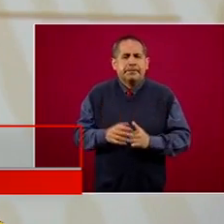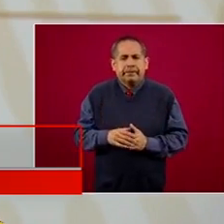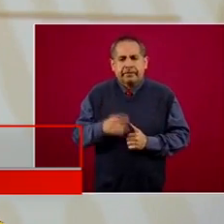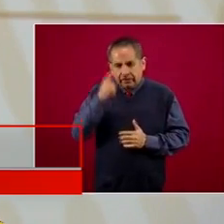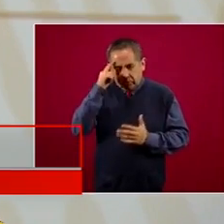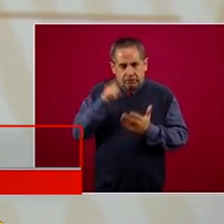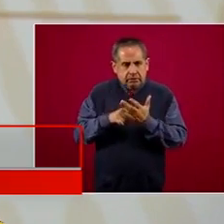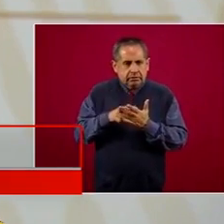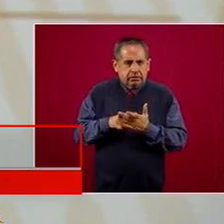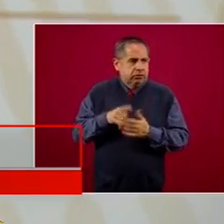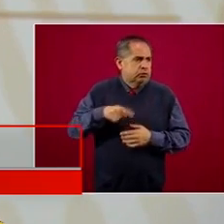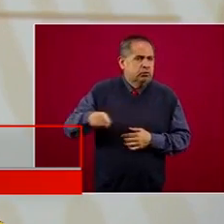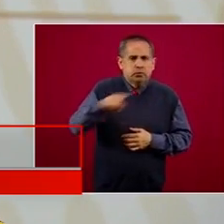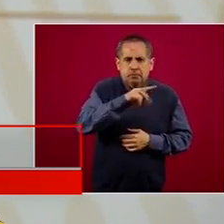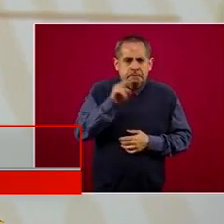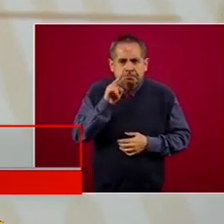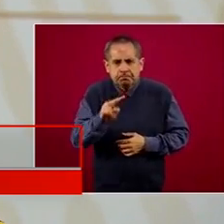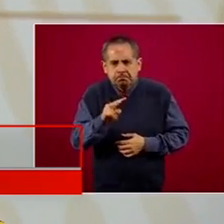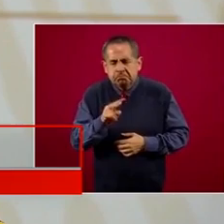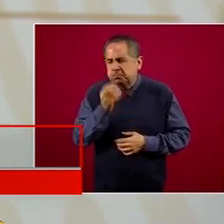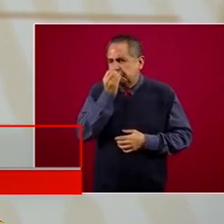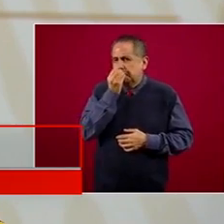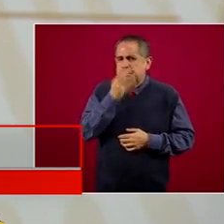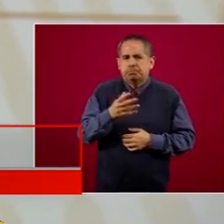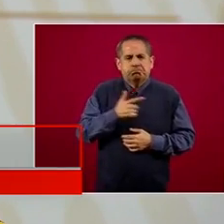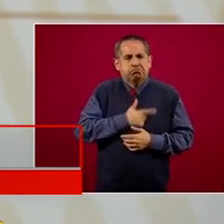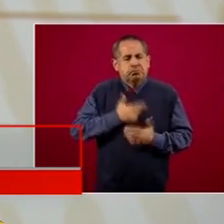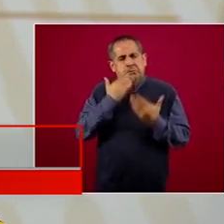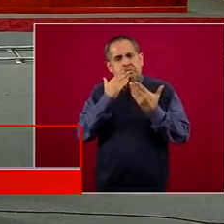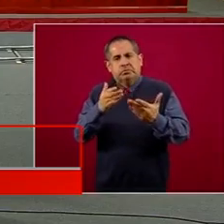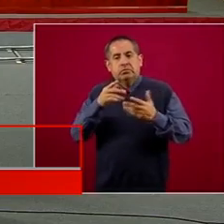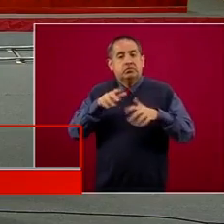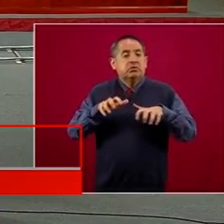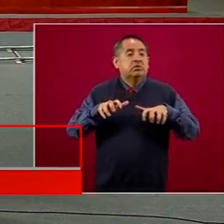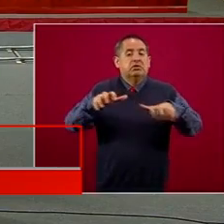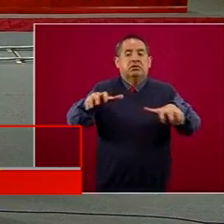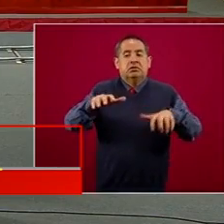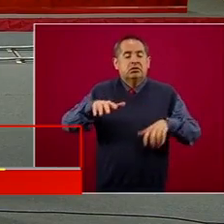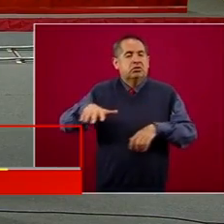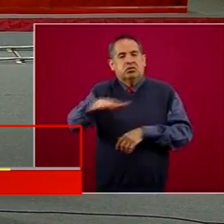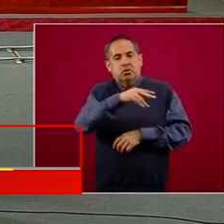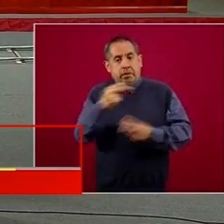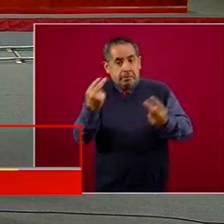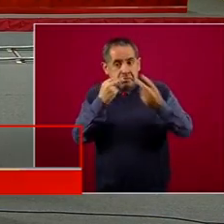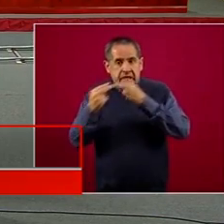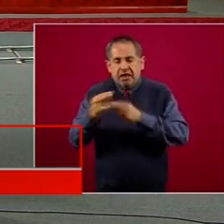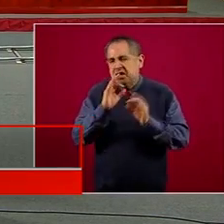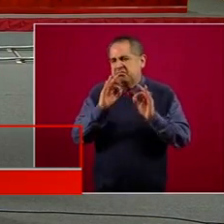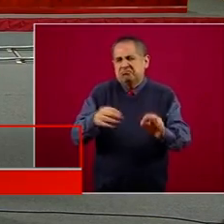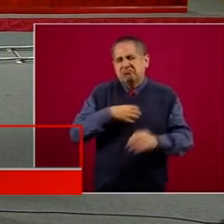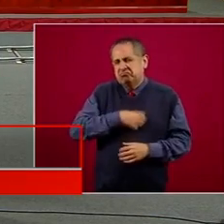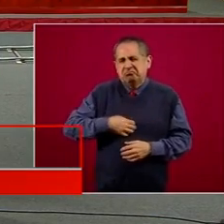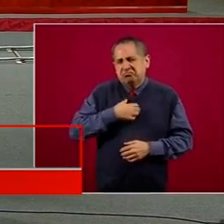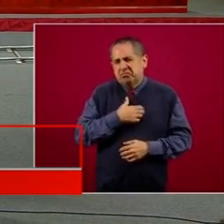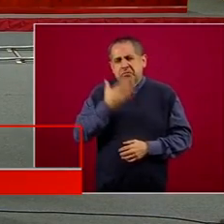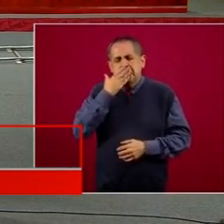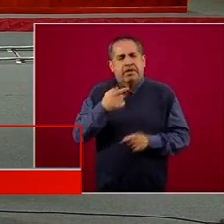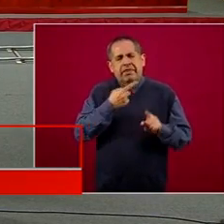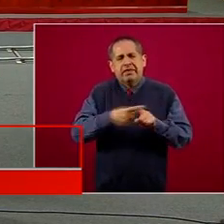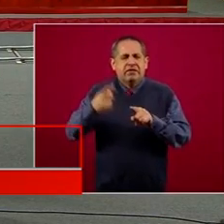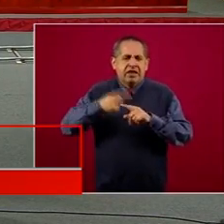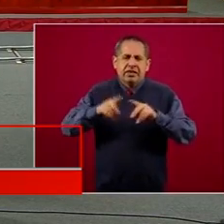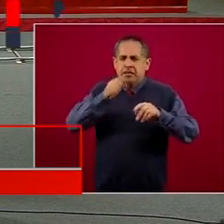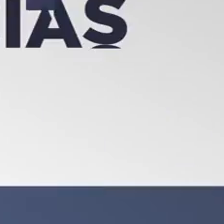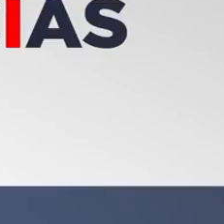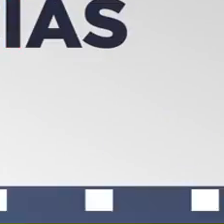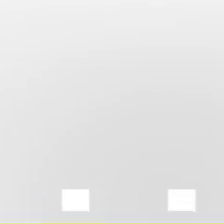octavo lugar mundial en contagios después del Reino Unido. En decesos, México suma 32.826, lo que nos ubica en el quinto lugar después